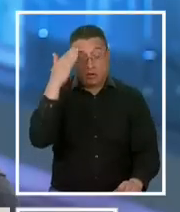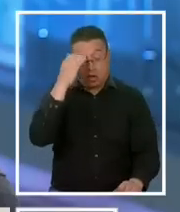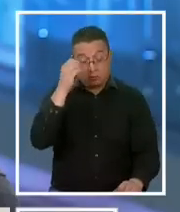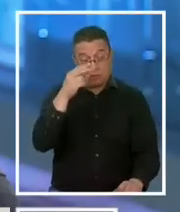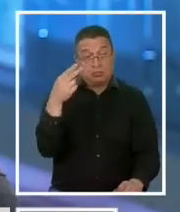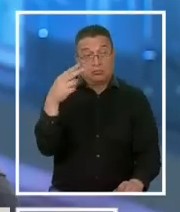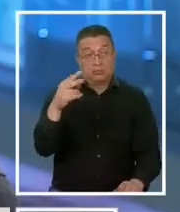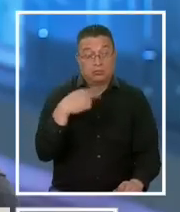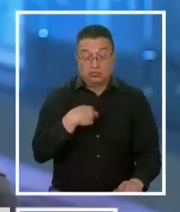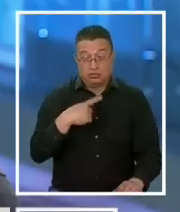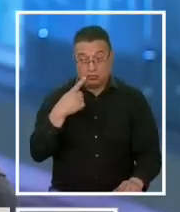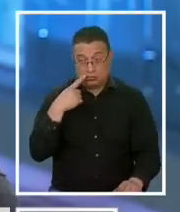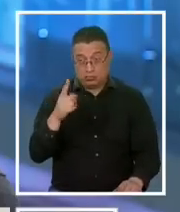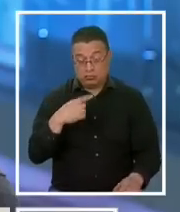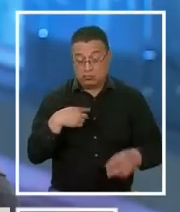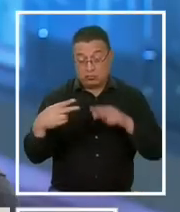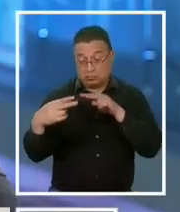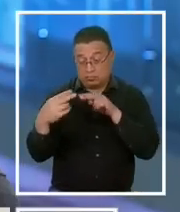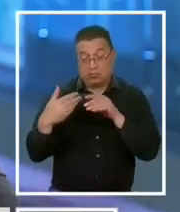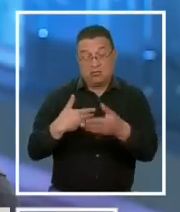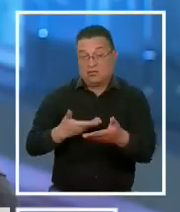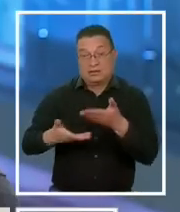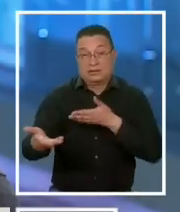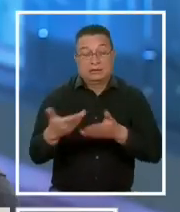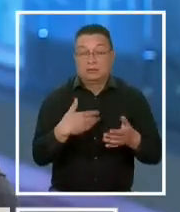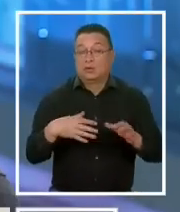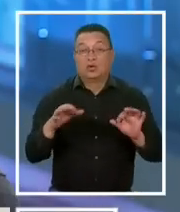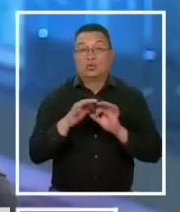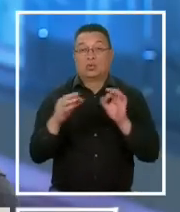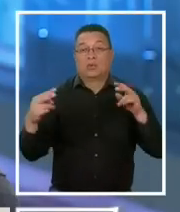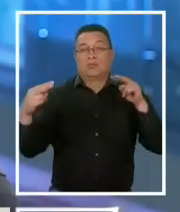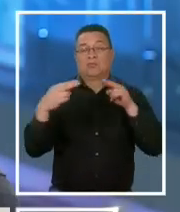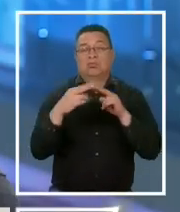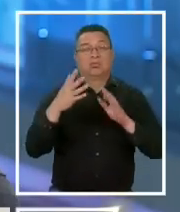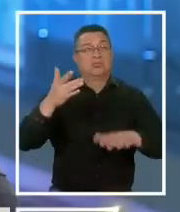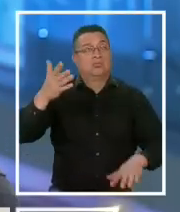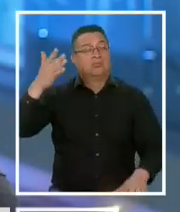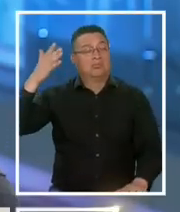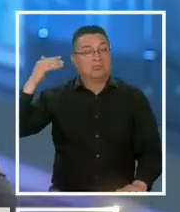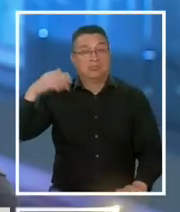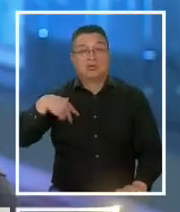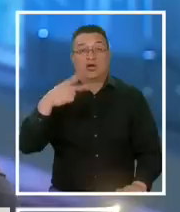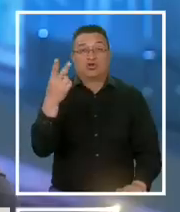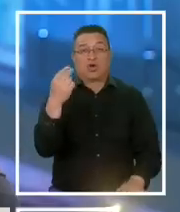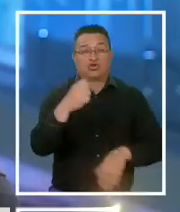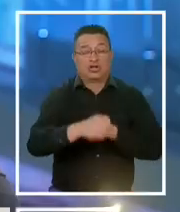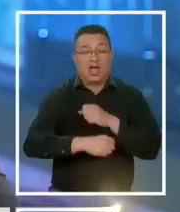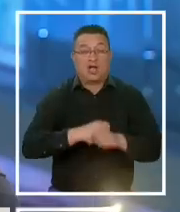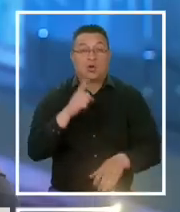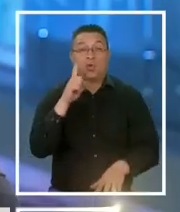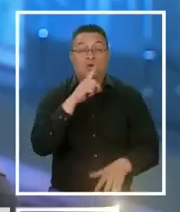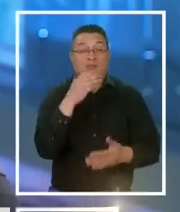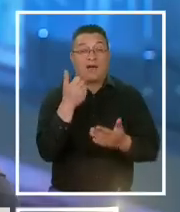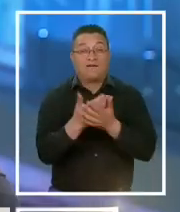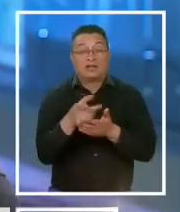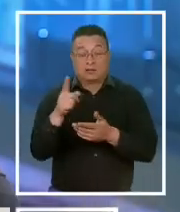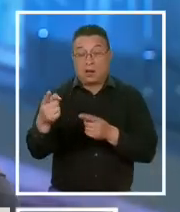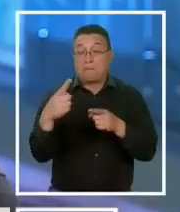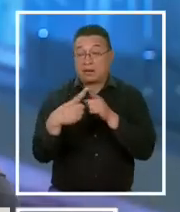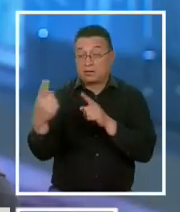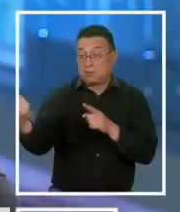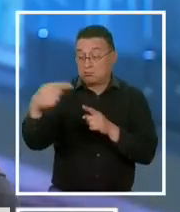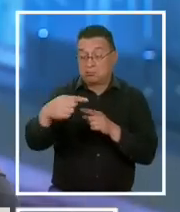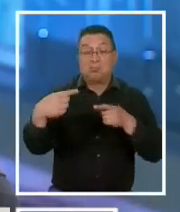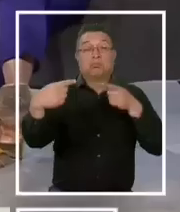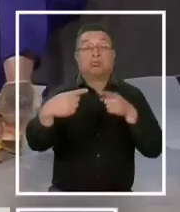Señor Calderón no tengo ningún tipo de apelación no lo veo ver hace 12 años que fue la última vez que me tocó una causa en que él